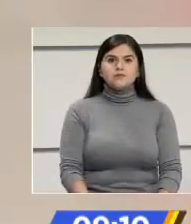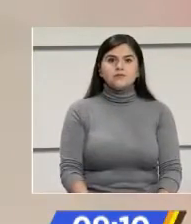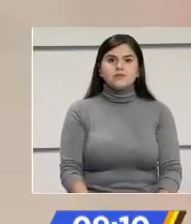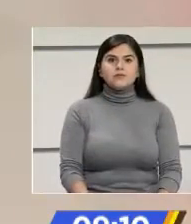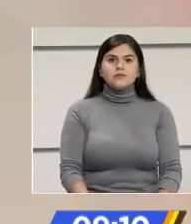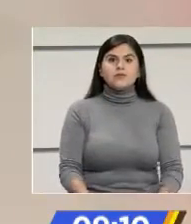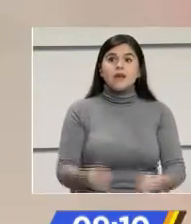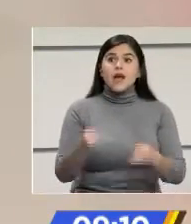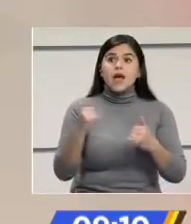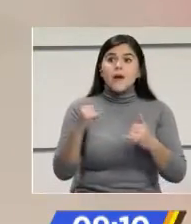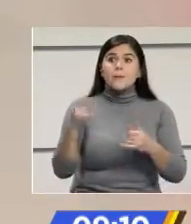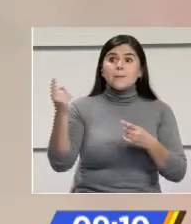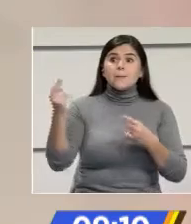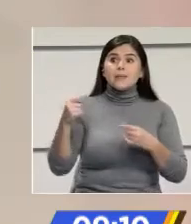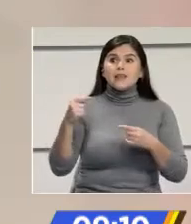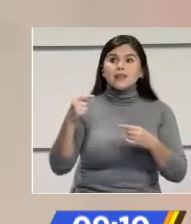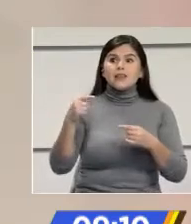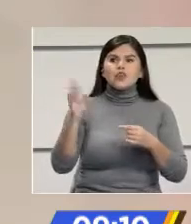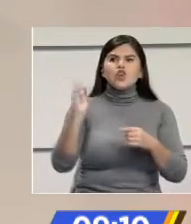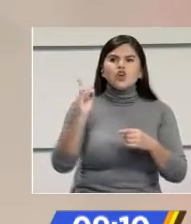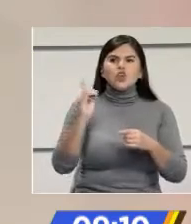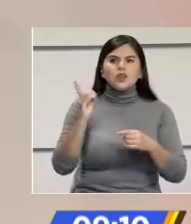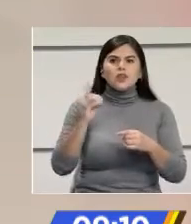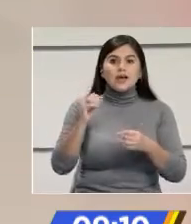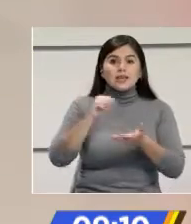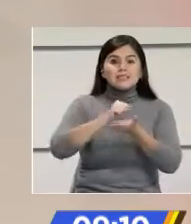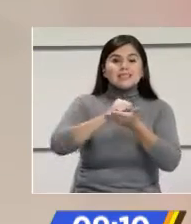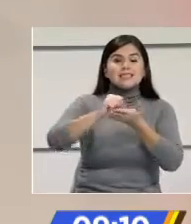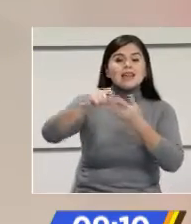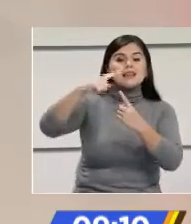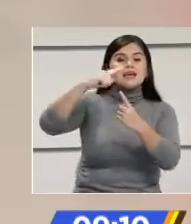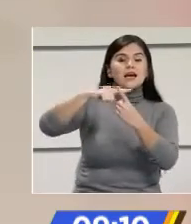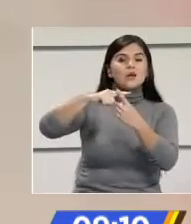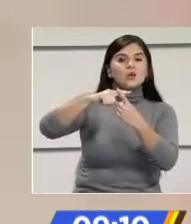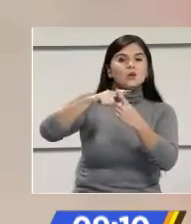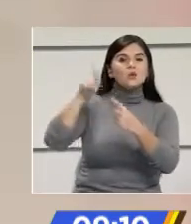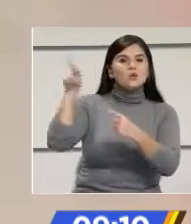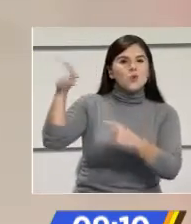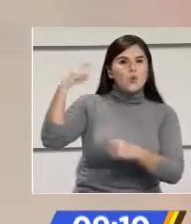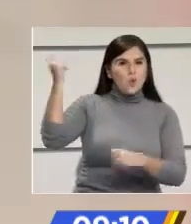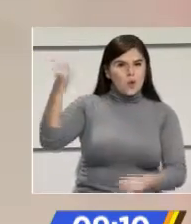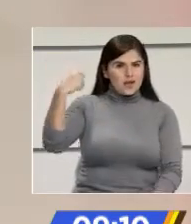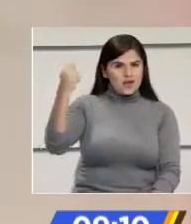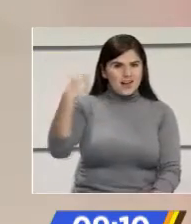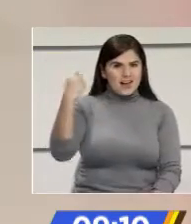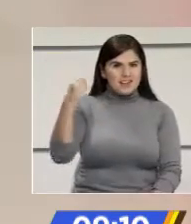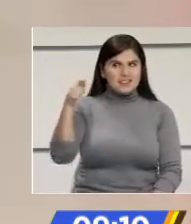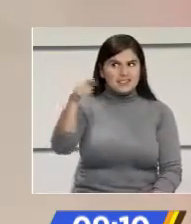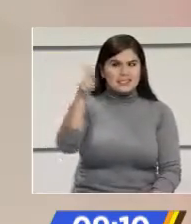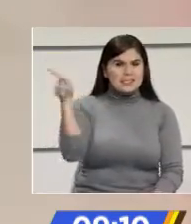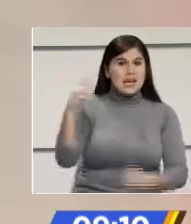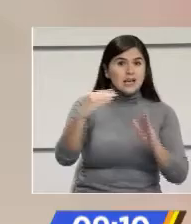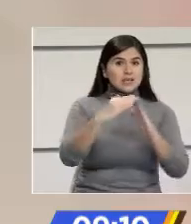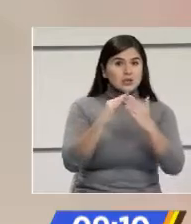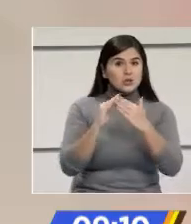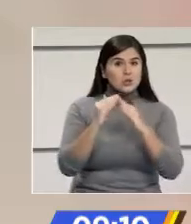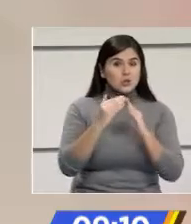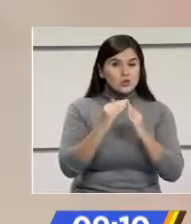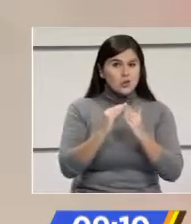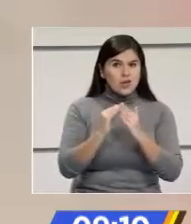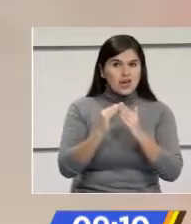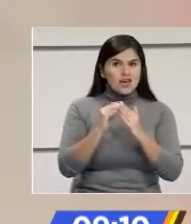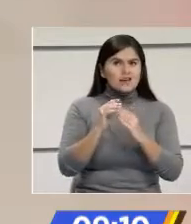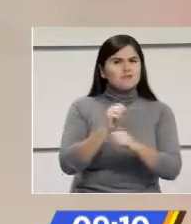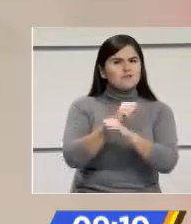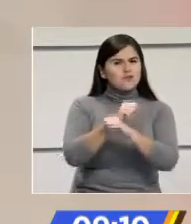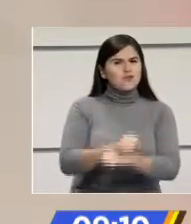En Santa Cruz, creo. Santa Cruz de Guanacaste, ciudad folclórica de Costa Rica. Esta es la zona donde estamos en